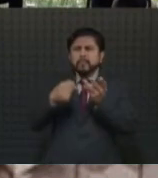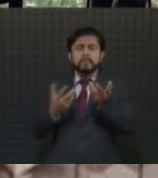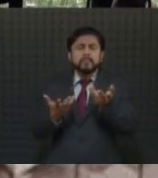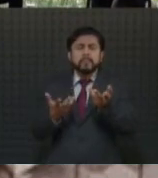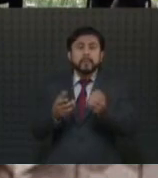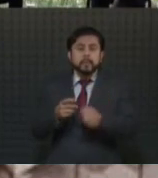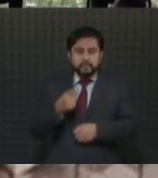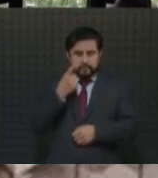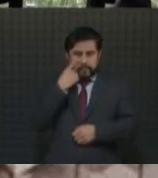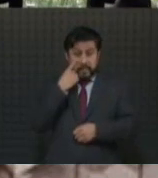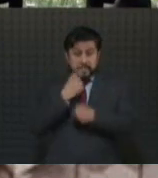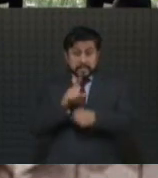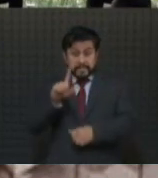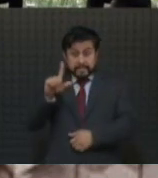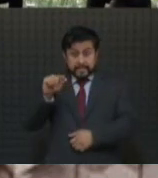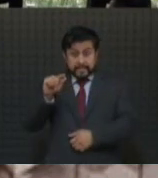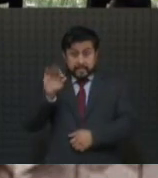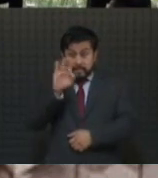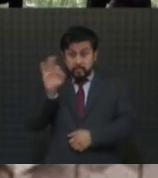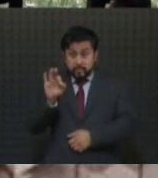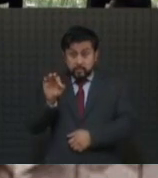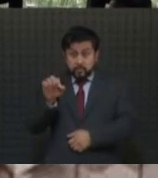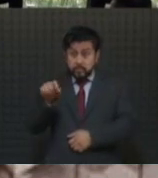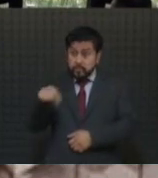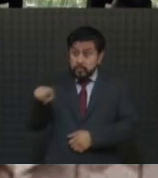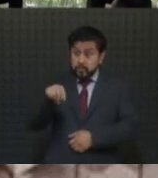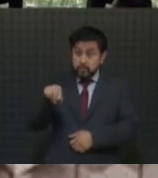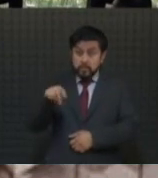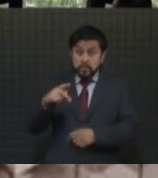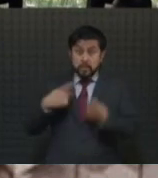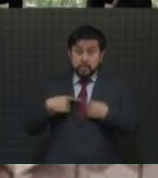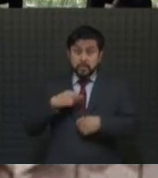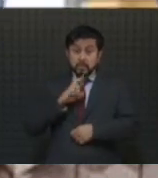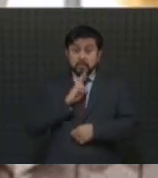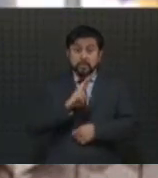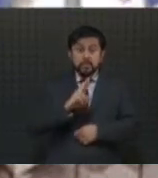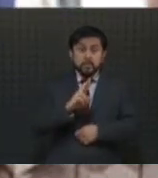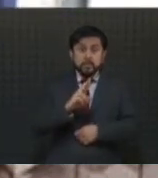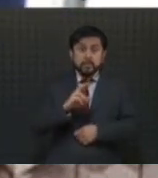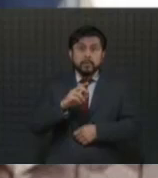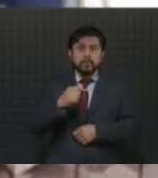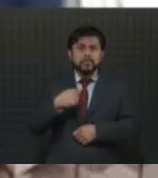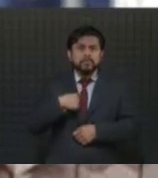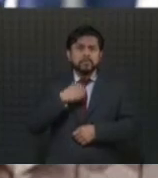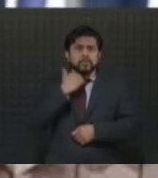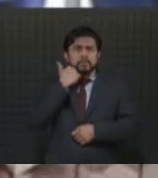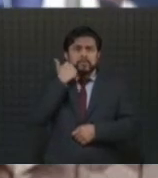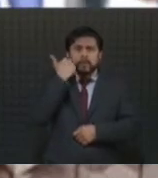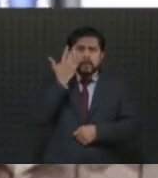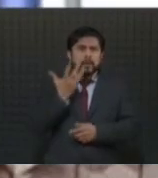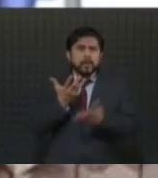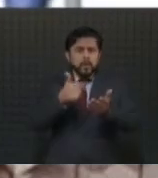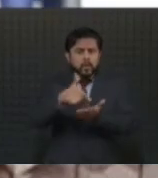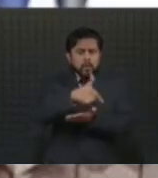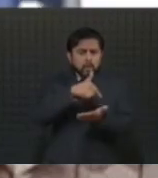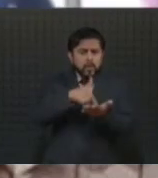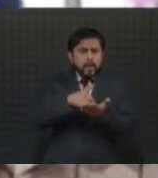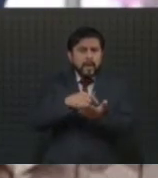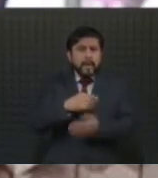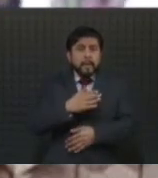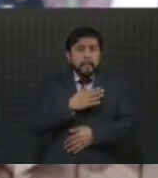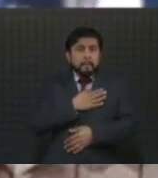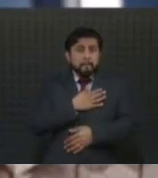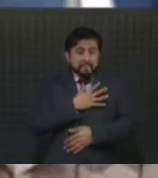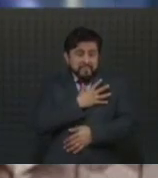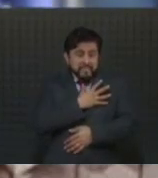del 70% de las personas decían, un lugar donde mis hijos puedan jugar. Y eso es lo que estamos entregando